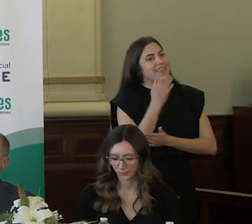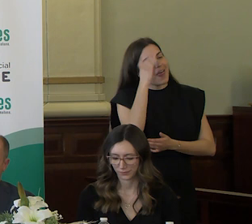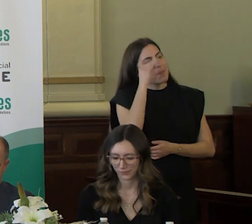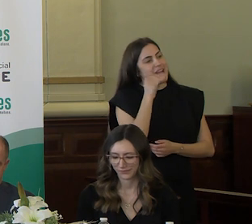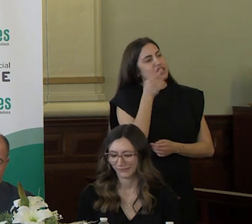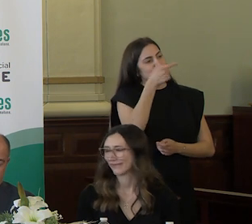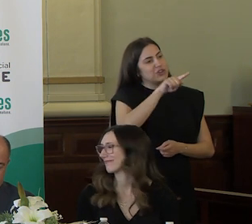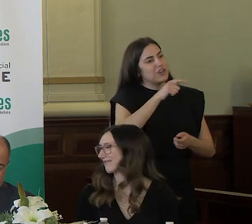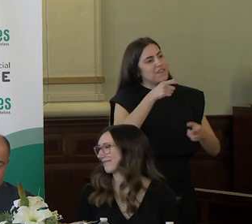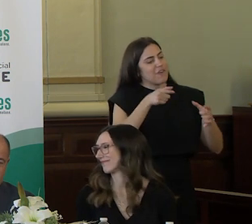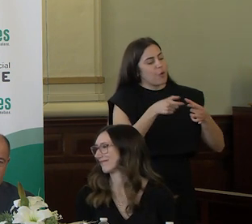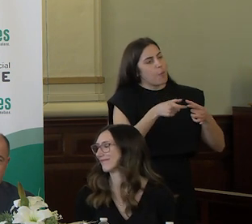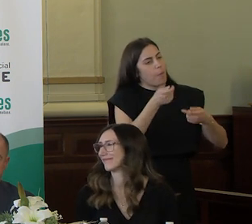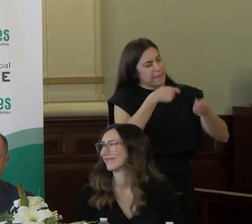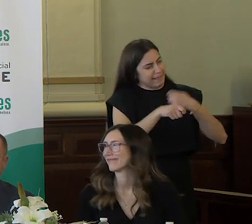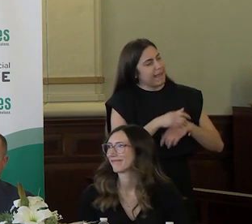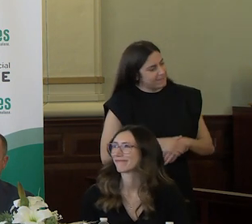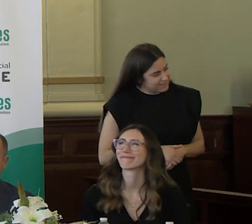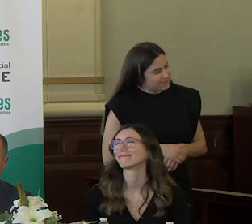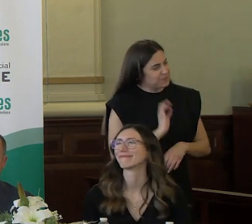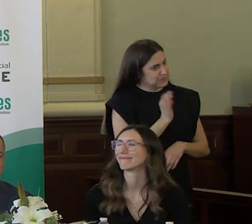venta del Día del Padre,